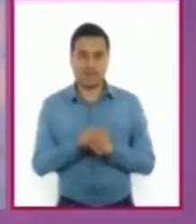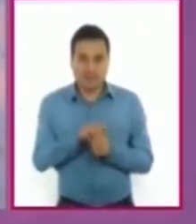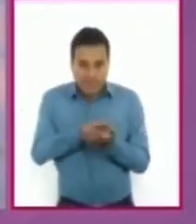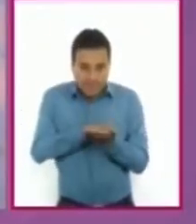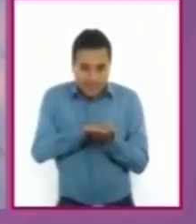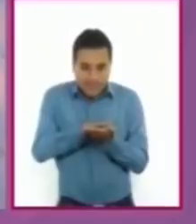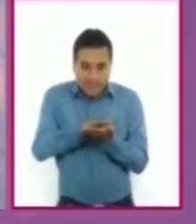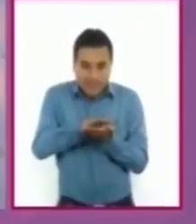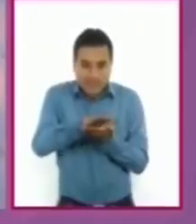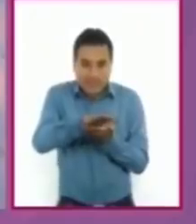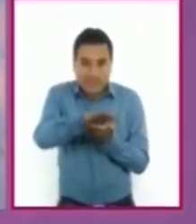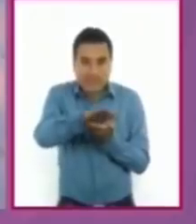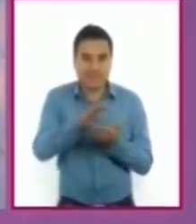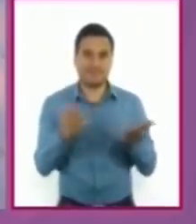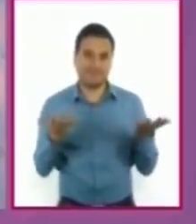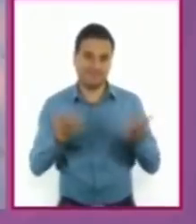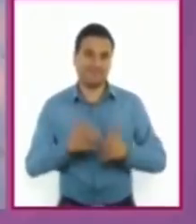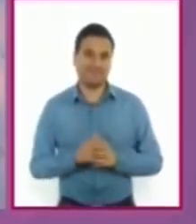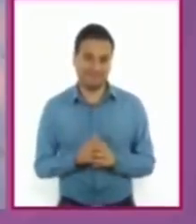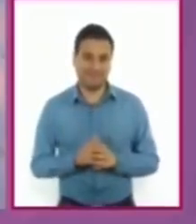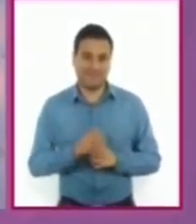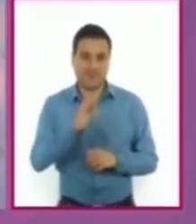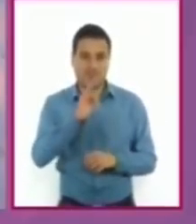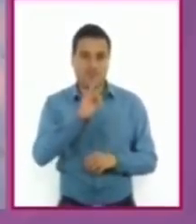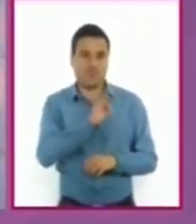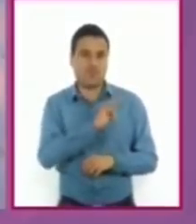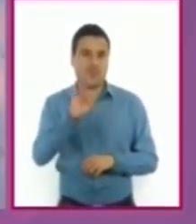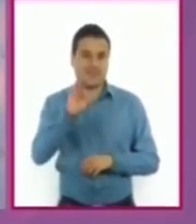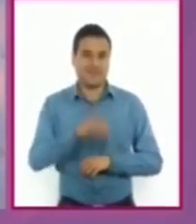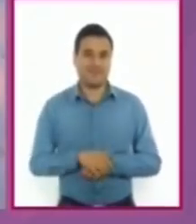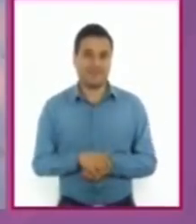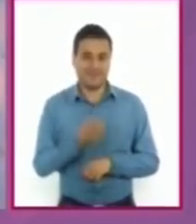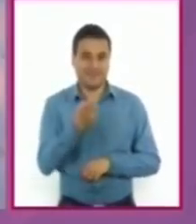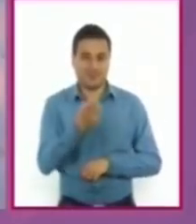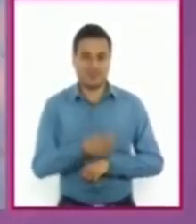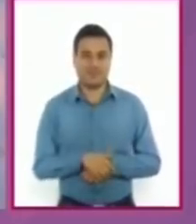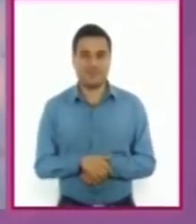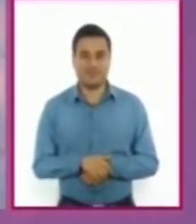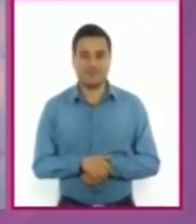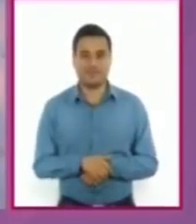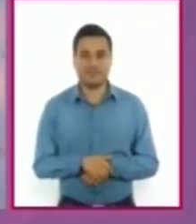el rodamiento del carrito, en lugar de simplemente frenarlo.